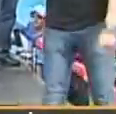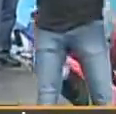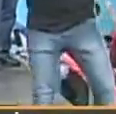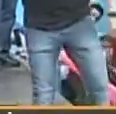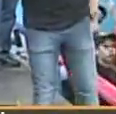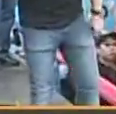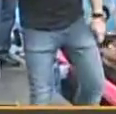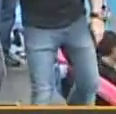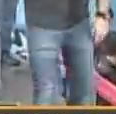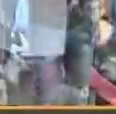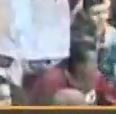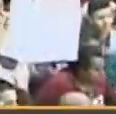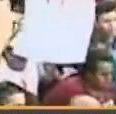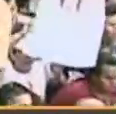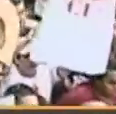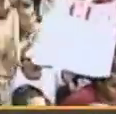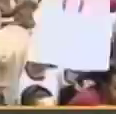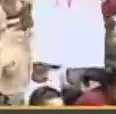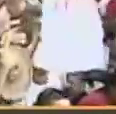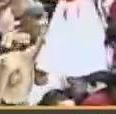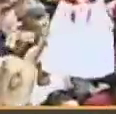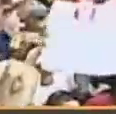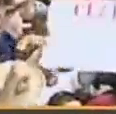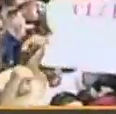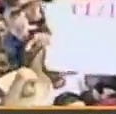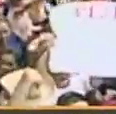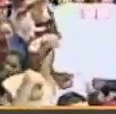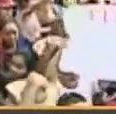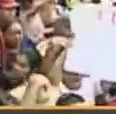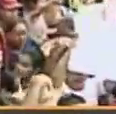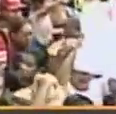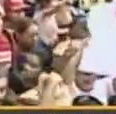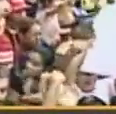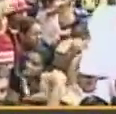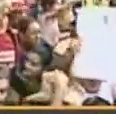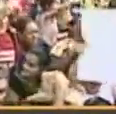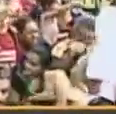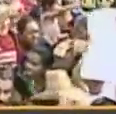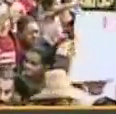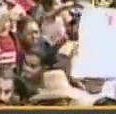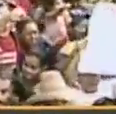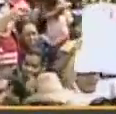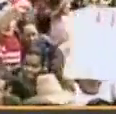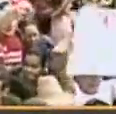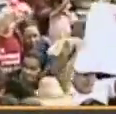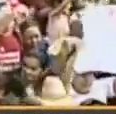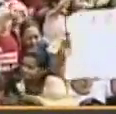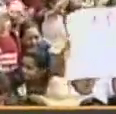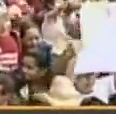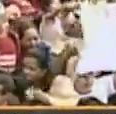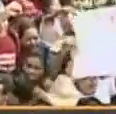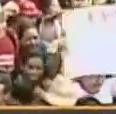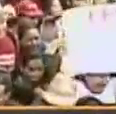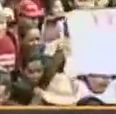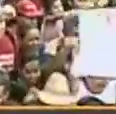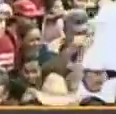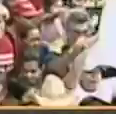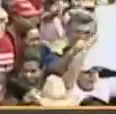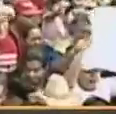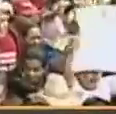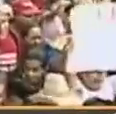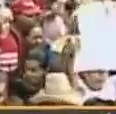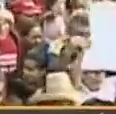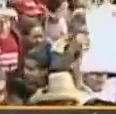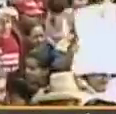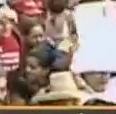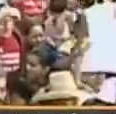y cuadras llenas y repletas de toda la fuerza revolucionaria y la maquinaria del Partido Socialista Unido de Venezuela y de toda